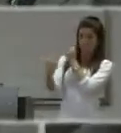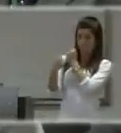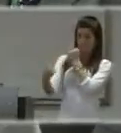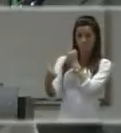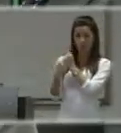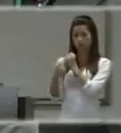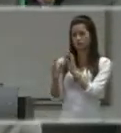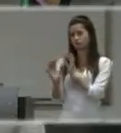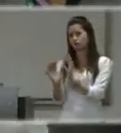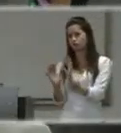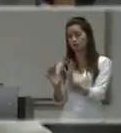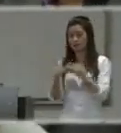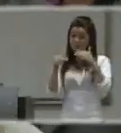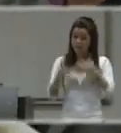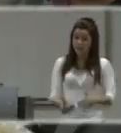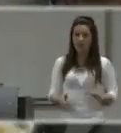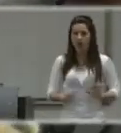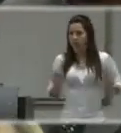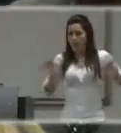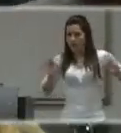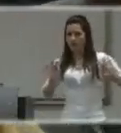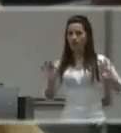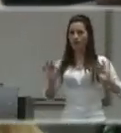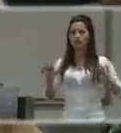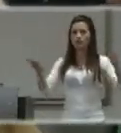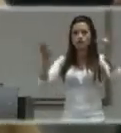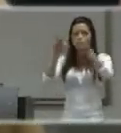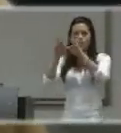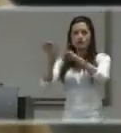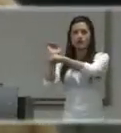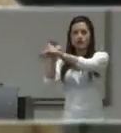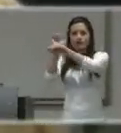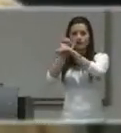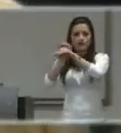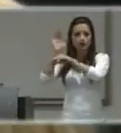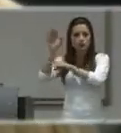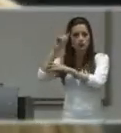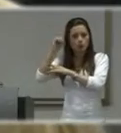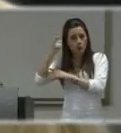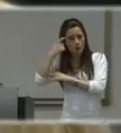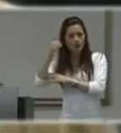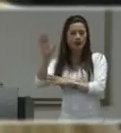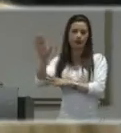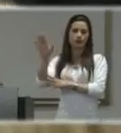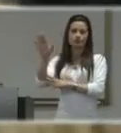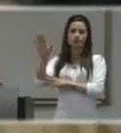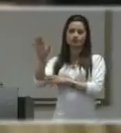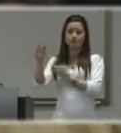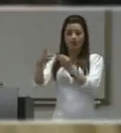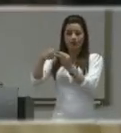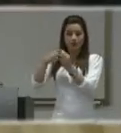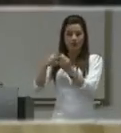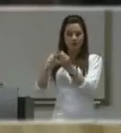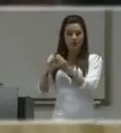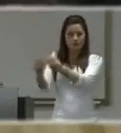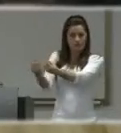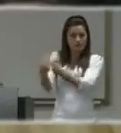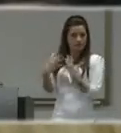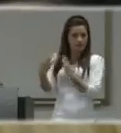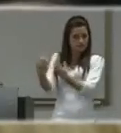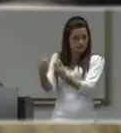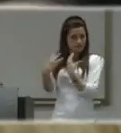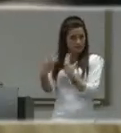seres humanos necesitamos es que desde entidades estatales obviamente se dé las herramientas para hacer